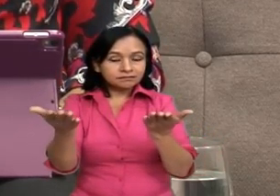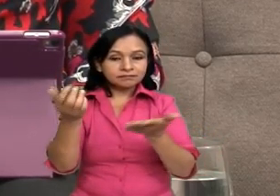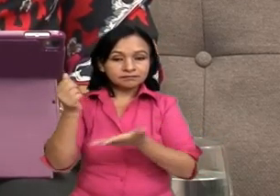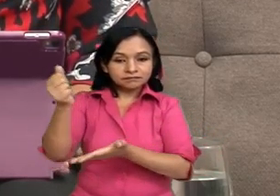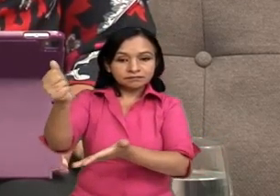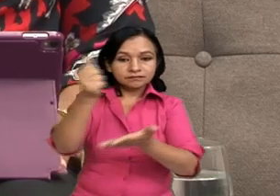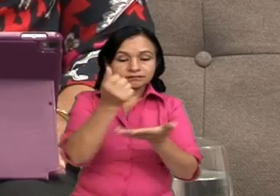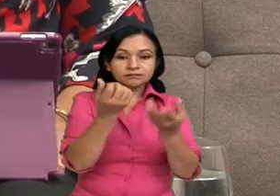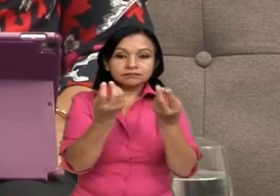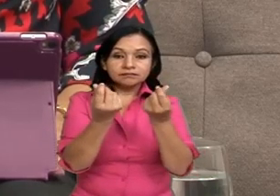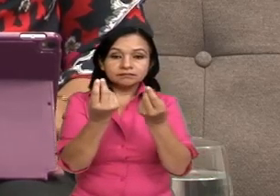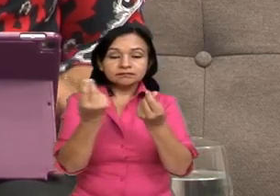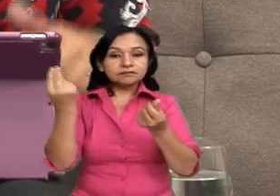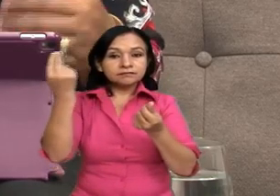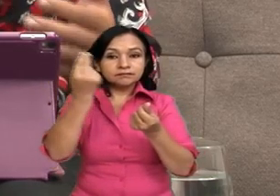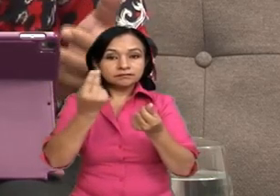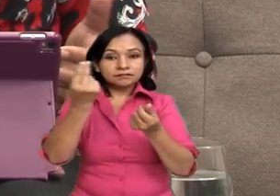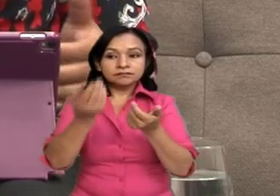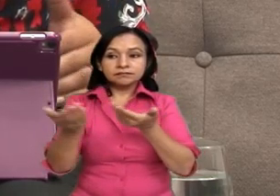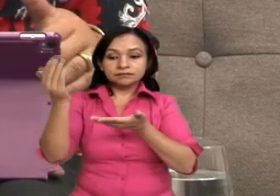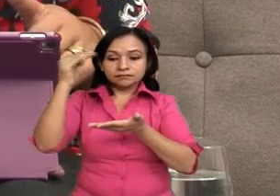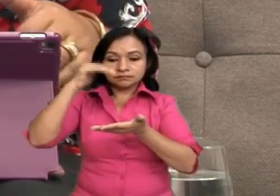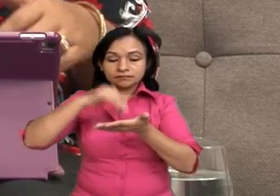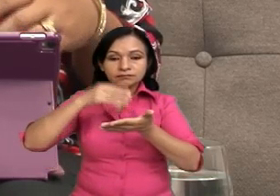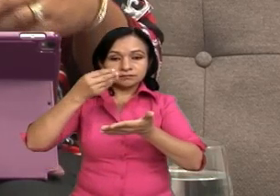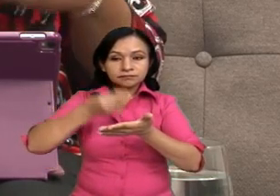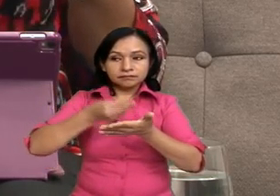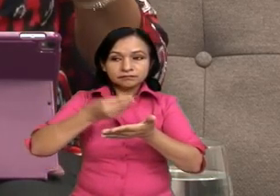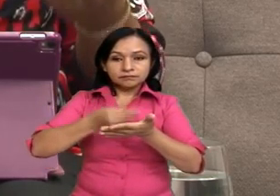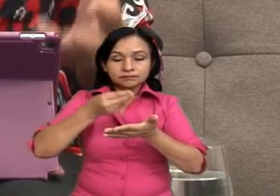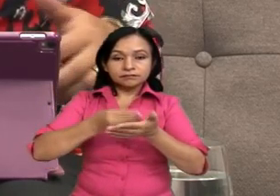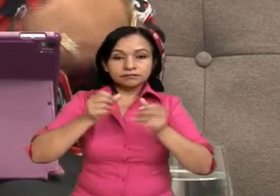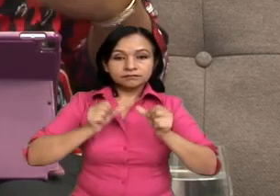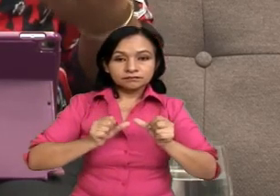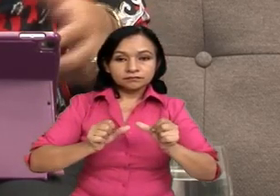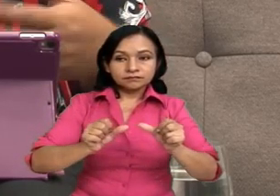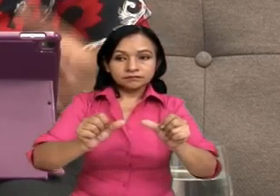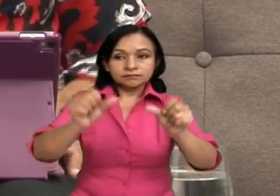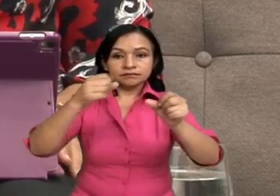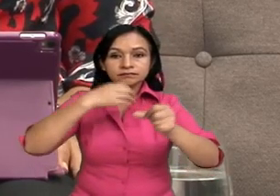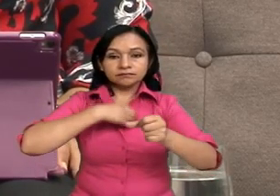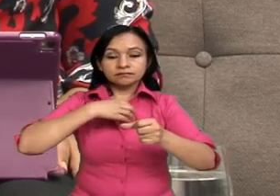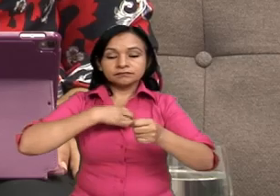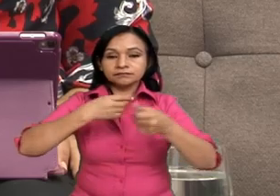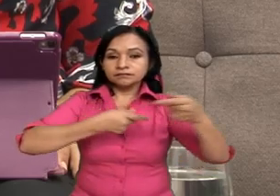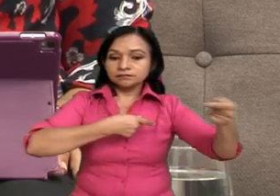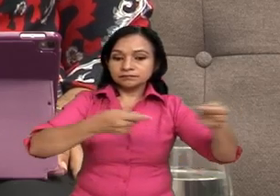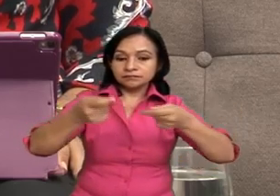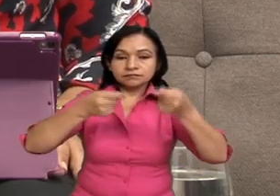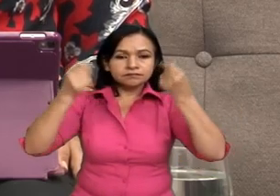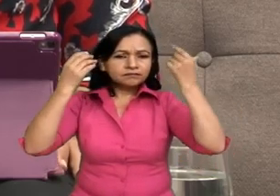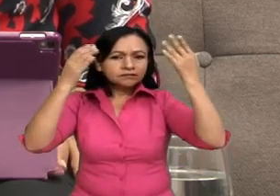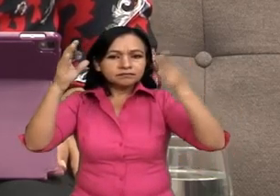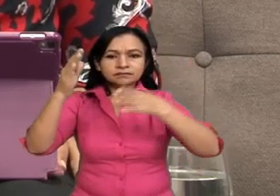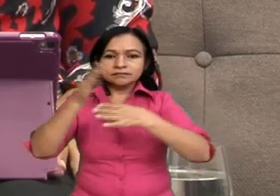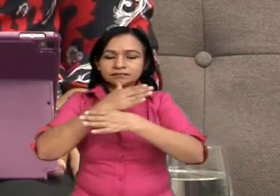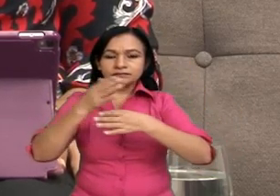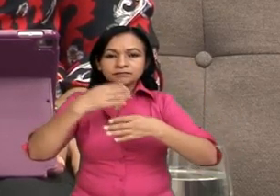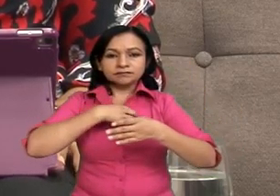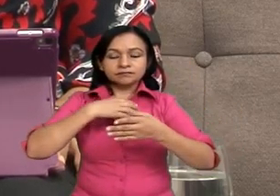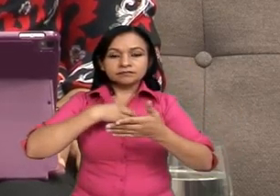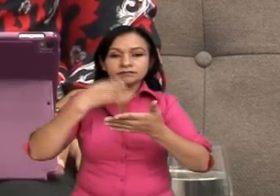que ellas utilizan para reinvertir y para avanzar en sus emprendimientos y en mejorar sus